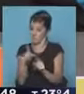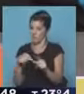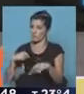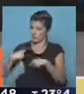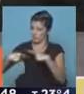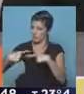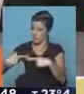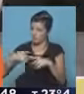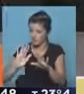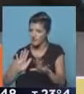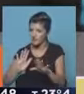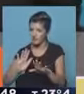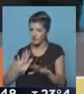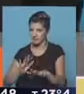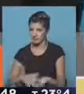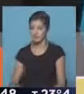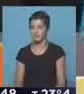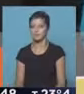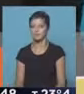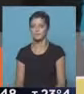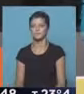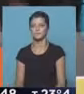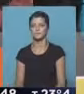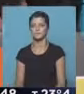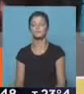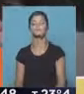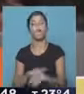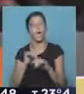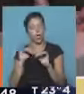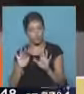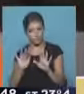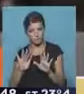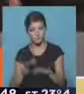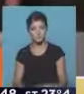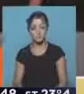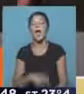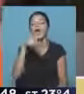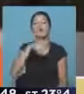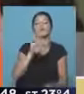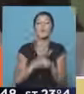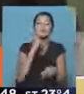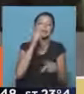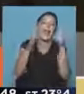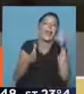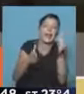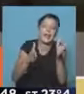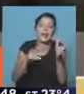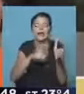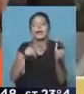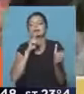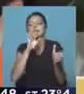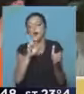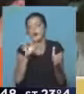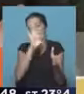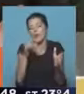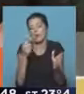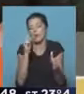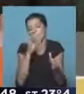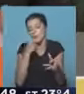como como algunos imaginaron ahora esta era trump o como quiera que se llame a este proceso que